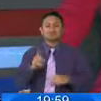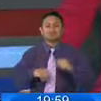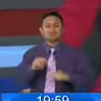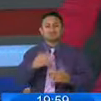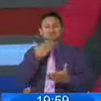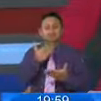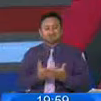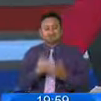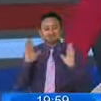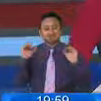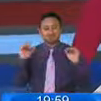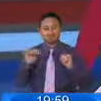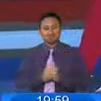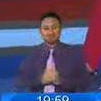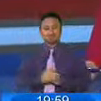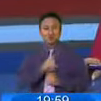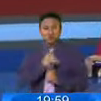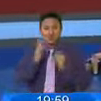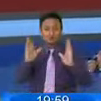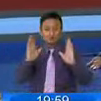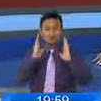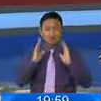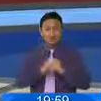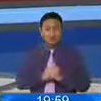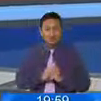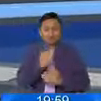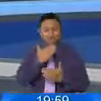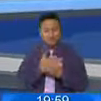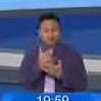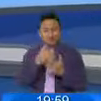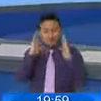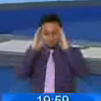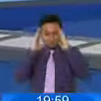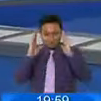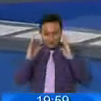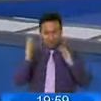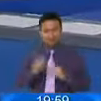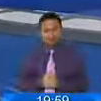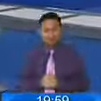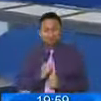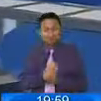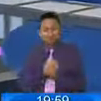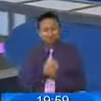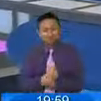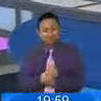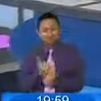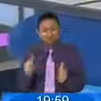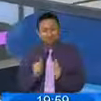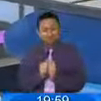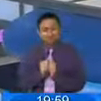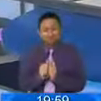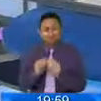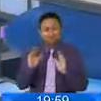despedirnos, amigos. Muchísimas gracias por acompañarnos. Les agradecemos por su sintonía, cariño y sintonía. Un abrazo.